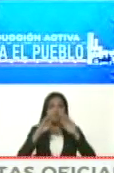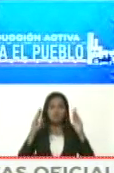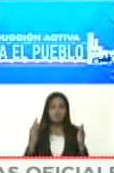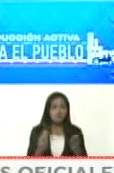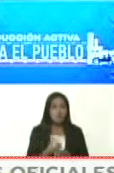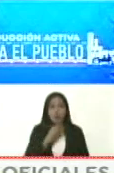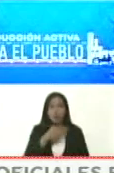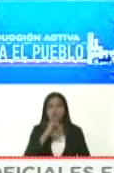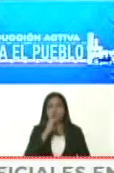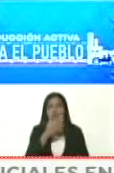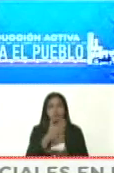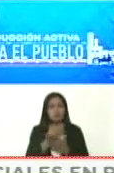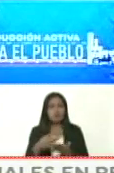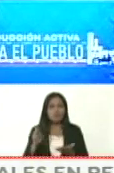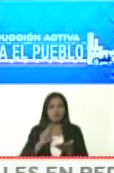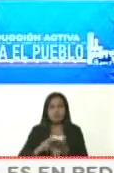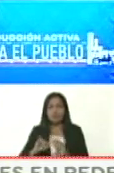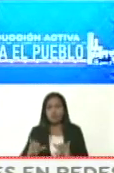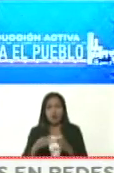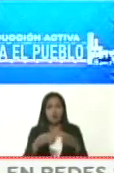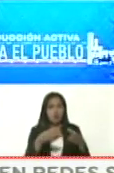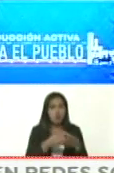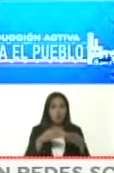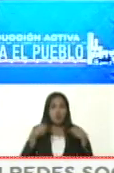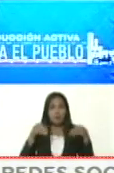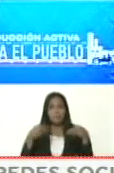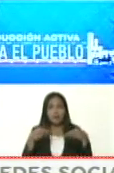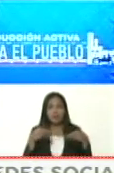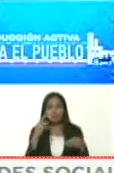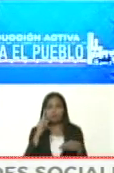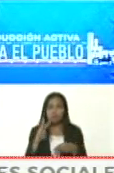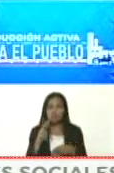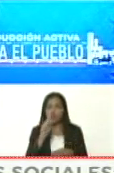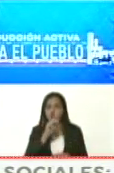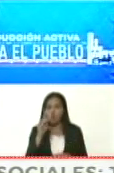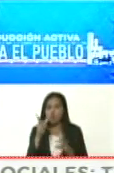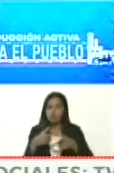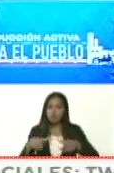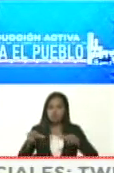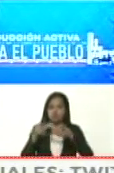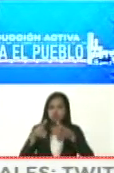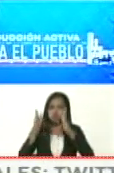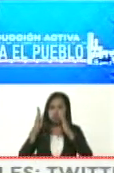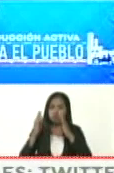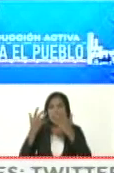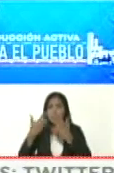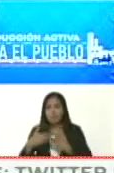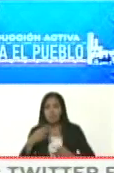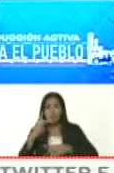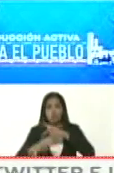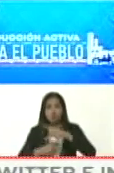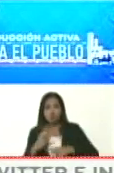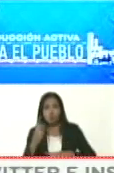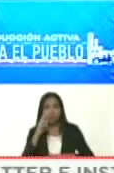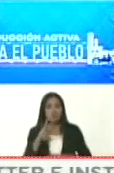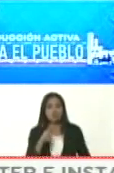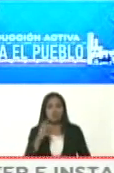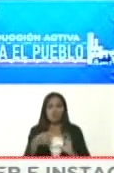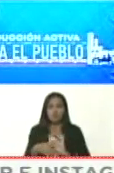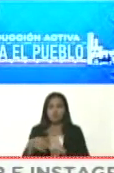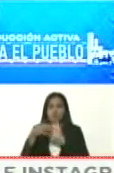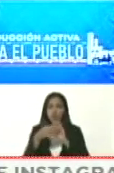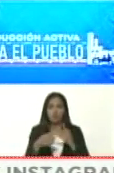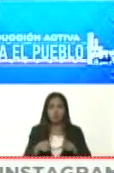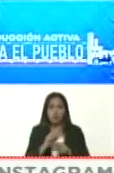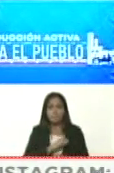buenas noticias. Corporación Nacional del Plástico, aquí estaba viendo 11 plantas de producción. Aquí estaba viendo la alianza con el